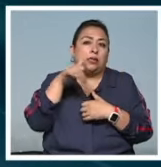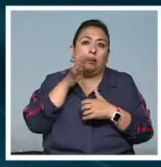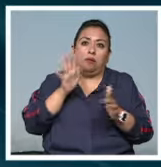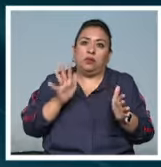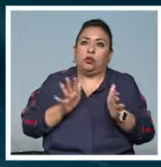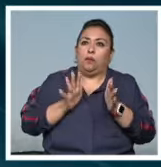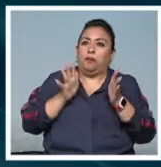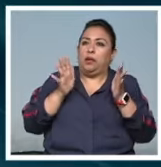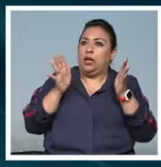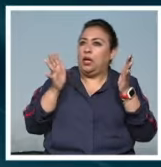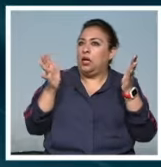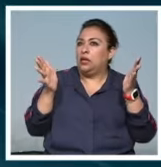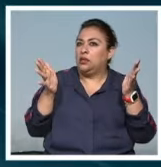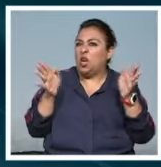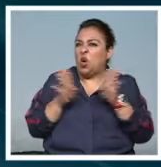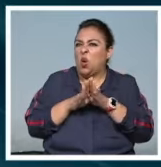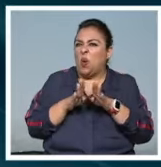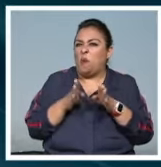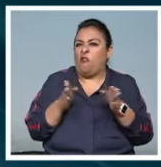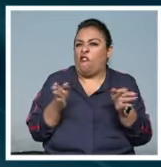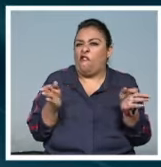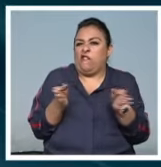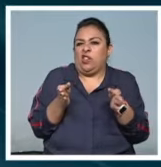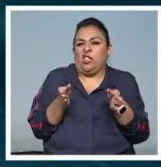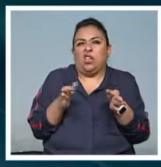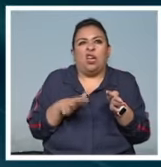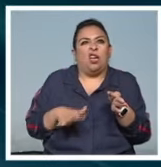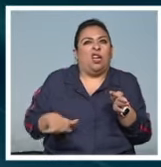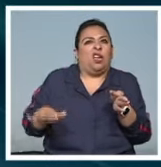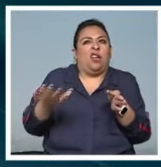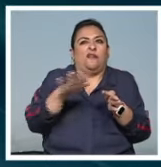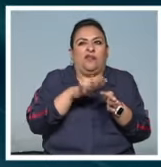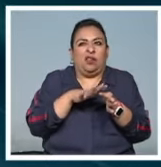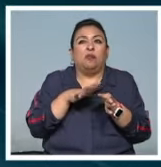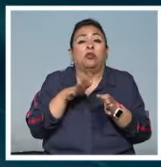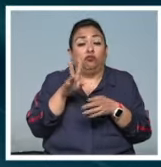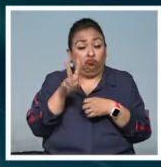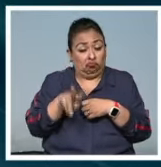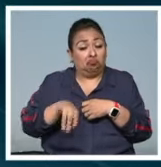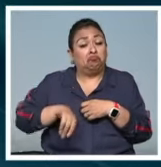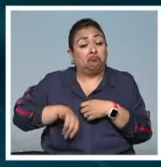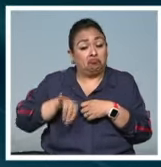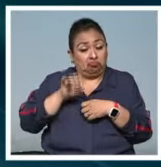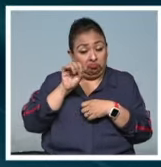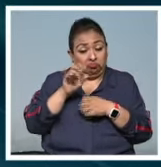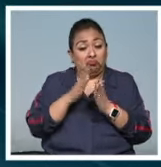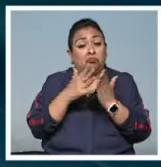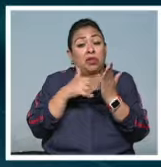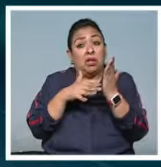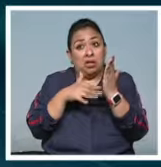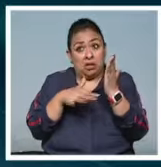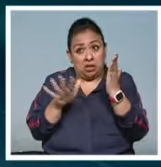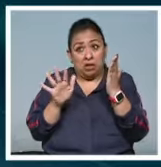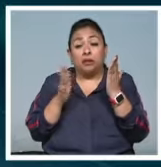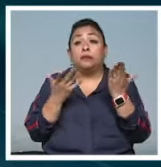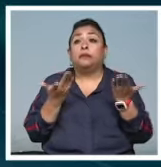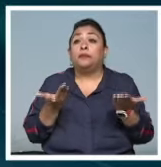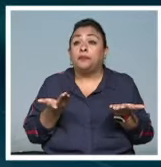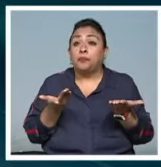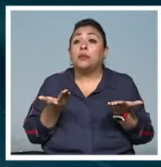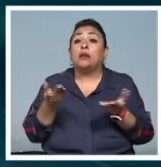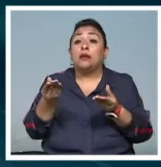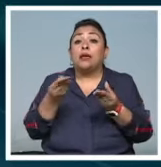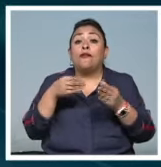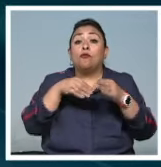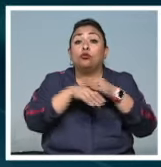sorprende con esa frialdad que refleja sus paisajes. Totalmente. Entonces, cierto. Vale la pena acercarnos a esos títulos, Laura, que